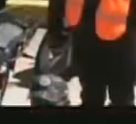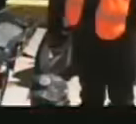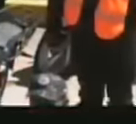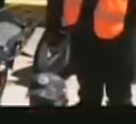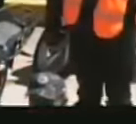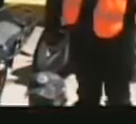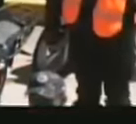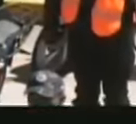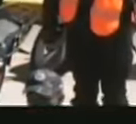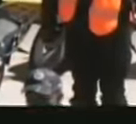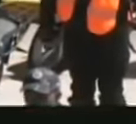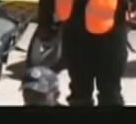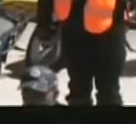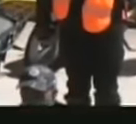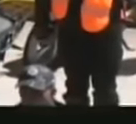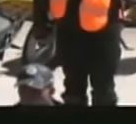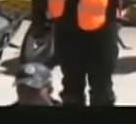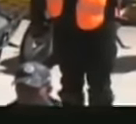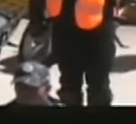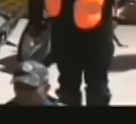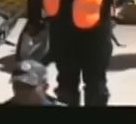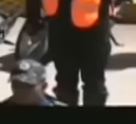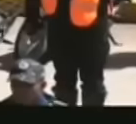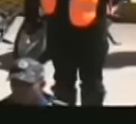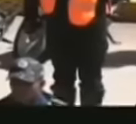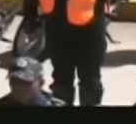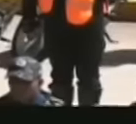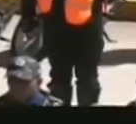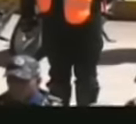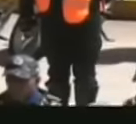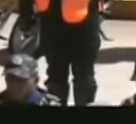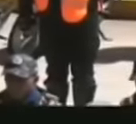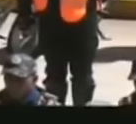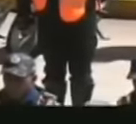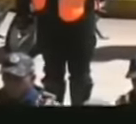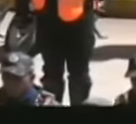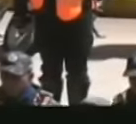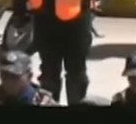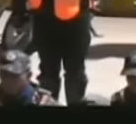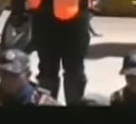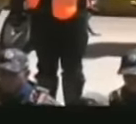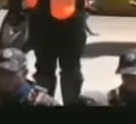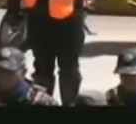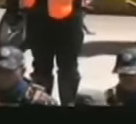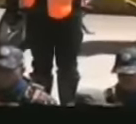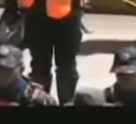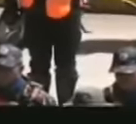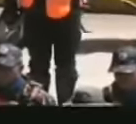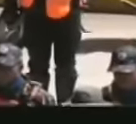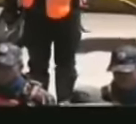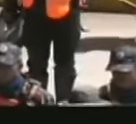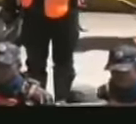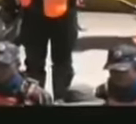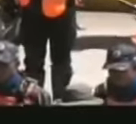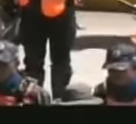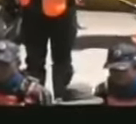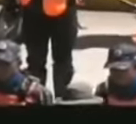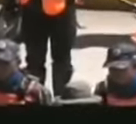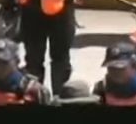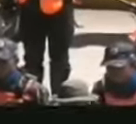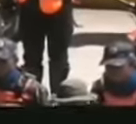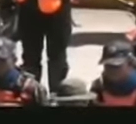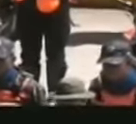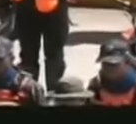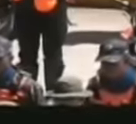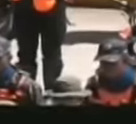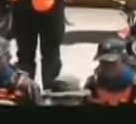Hemos georreferenciado los 15.857 centros de votación en los 2.720 cuadrantes